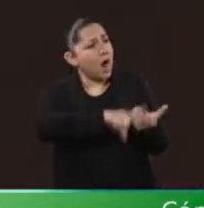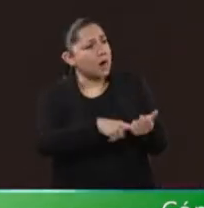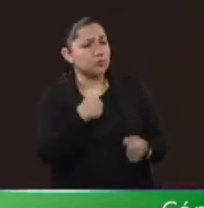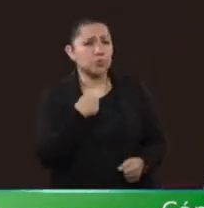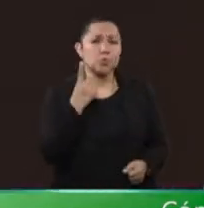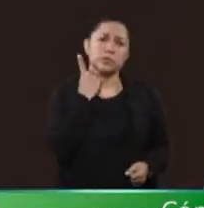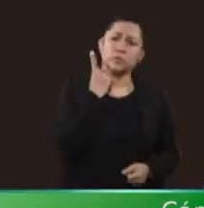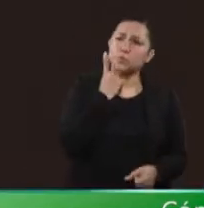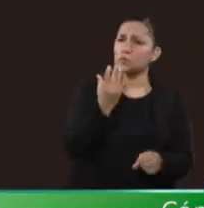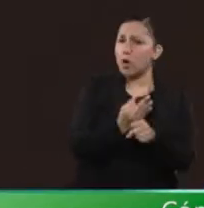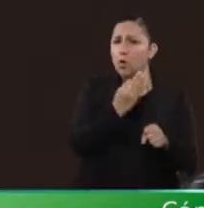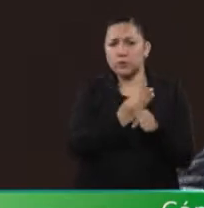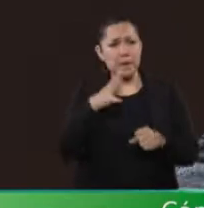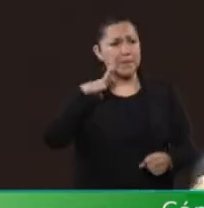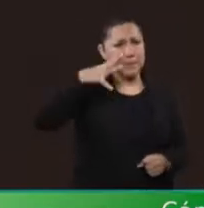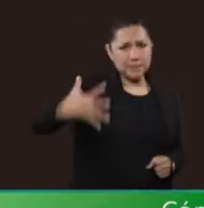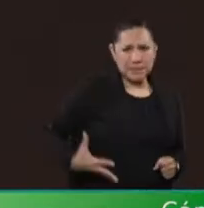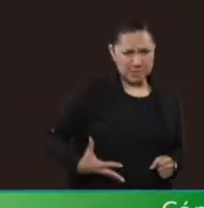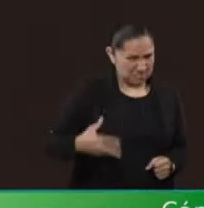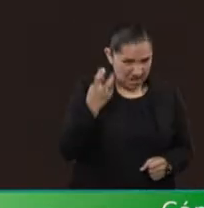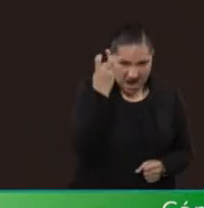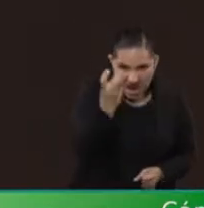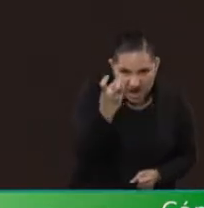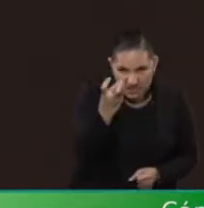como le hacía su papá el PRI.